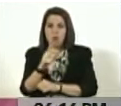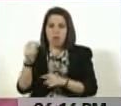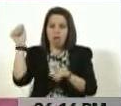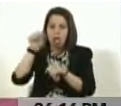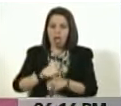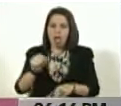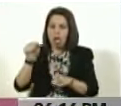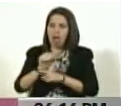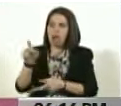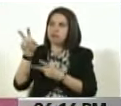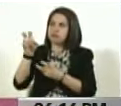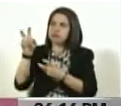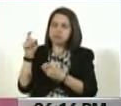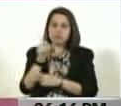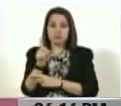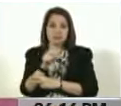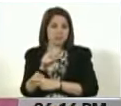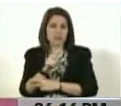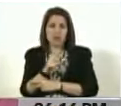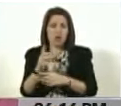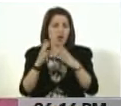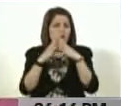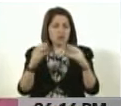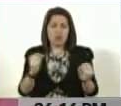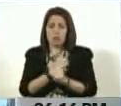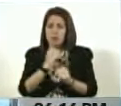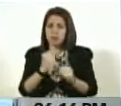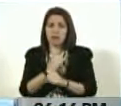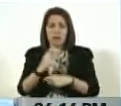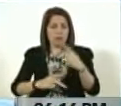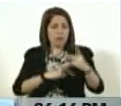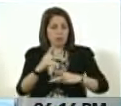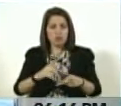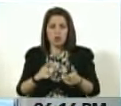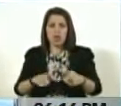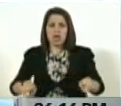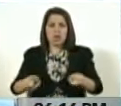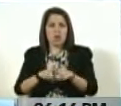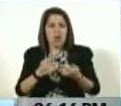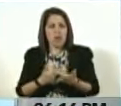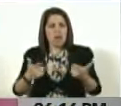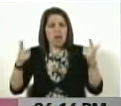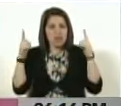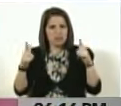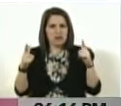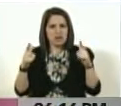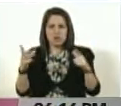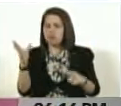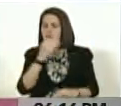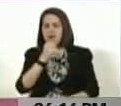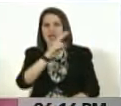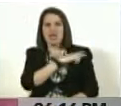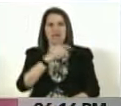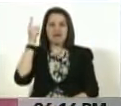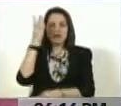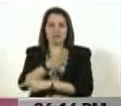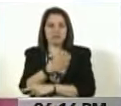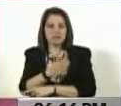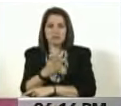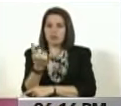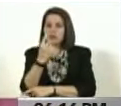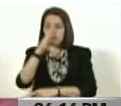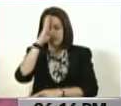de asalariado. Aquí ninguno va a ser asalariado, aquí todos vamos a ser productores libres y asociados. Y aquí no va a haber patrón, aquí lo que va a haber es una